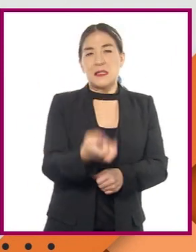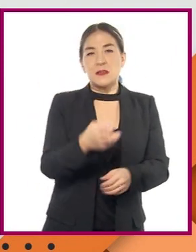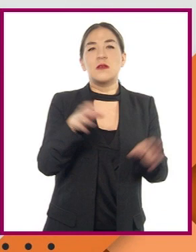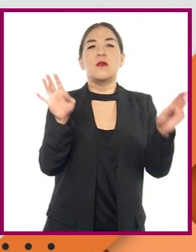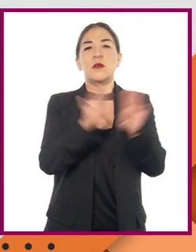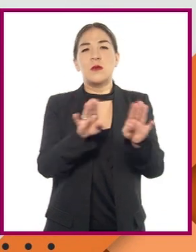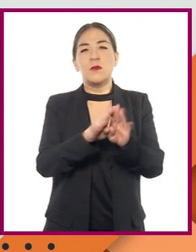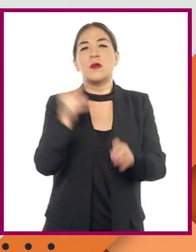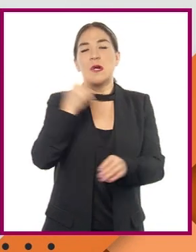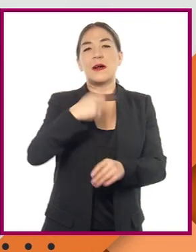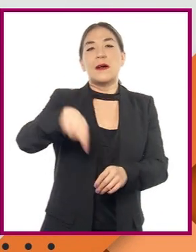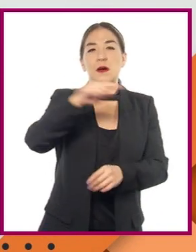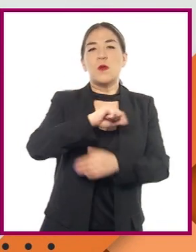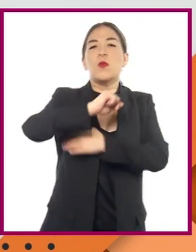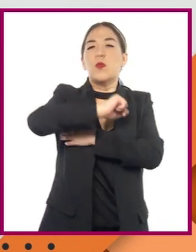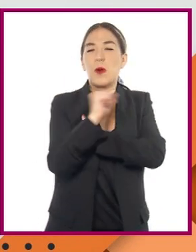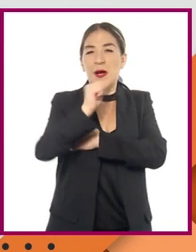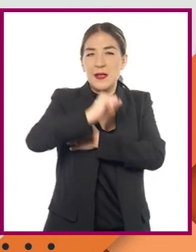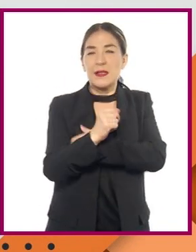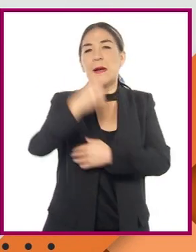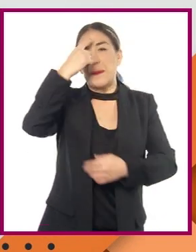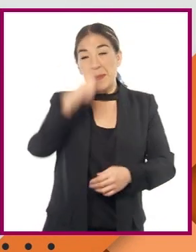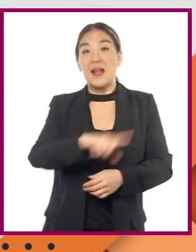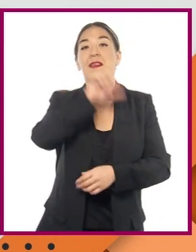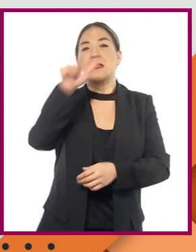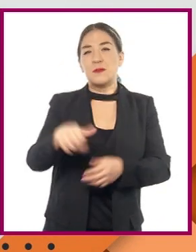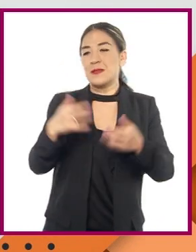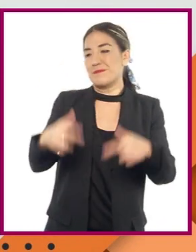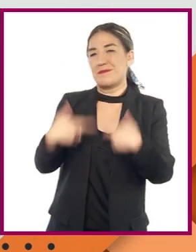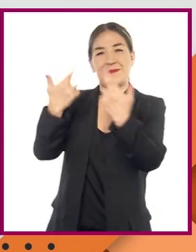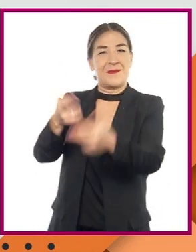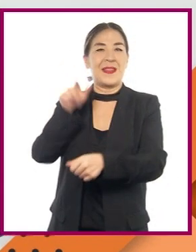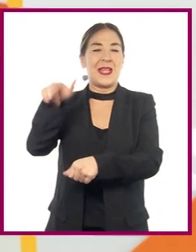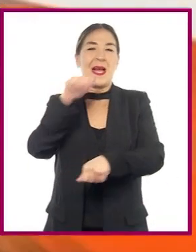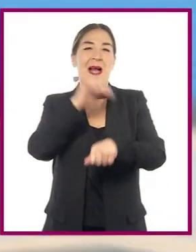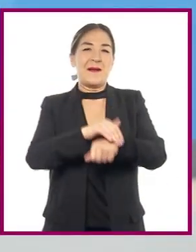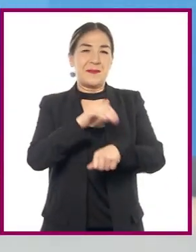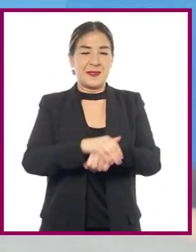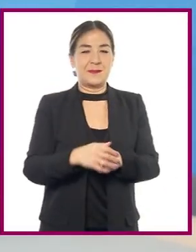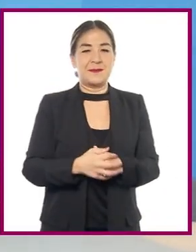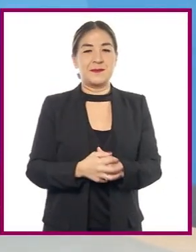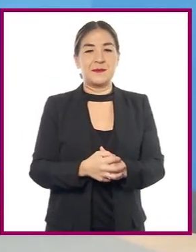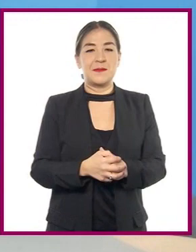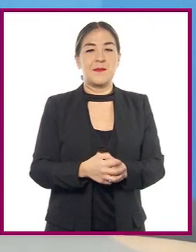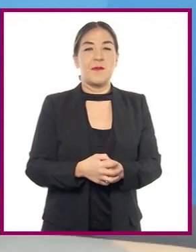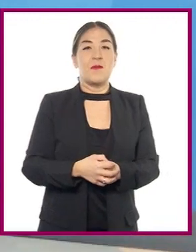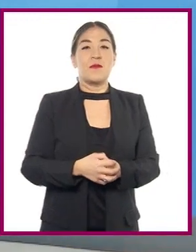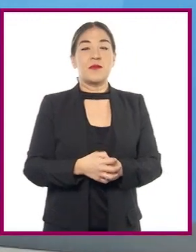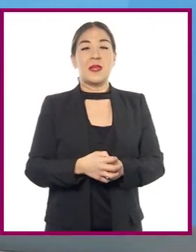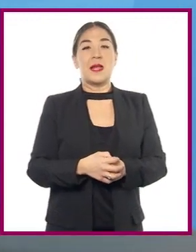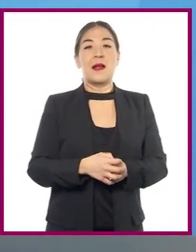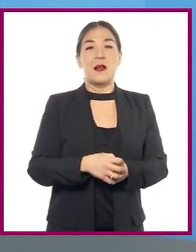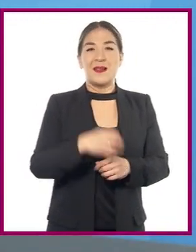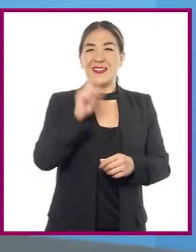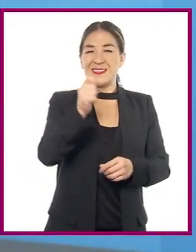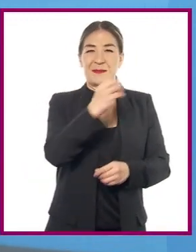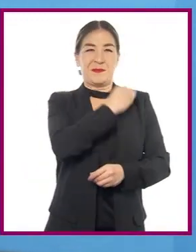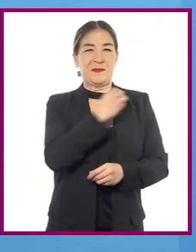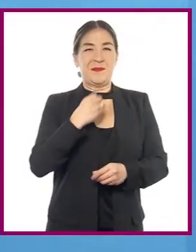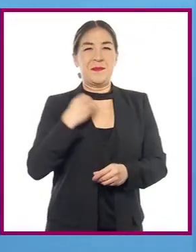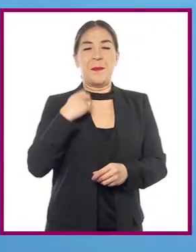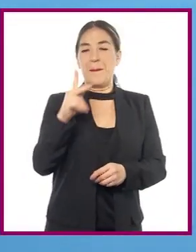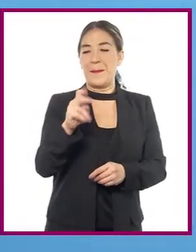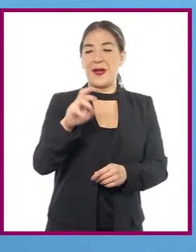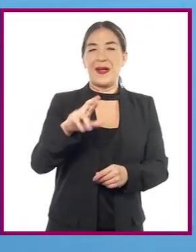conservar algo de todo esto para obsequiar después a los amigos. Las perlas orientales,